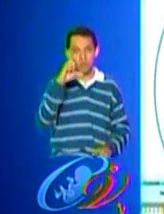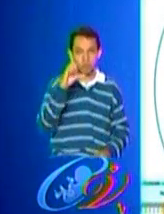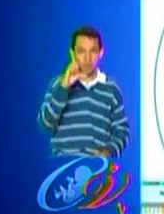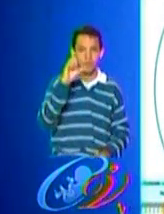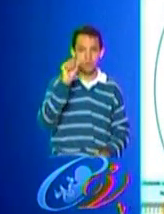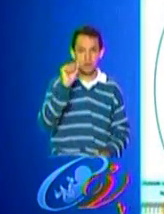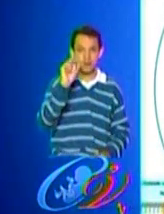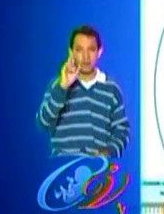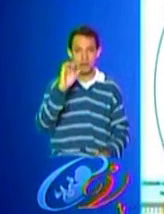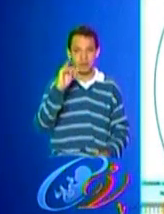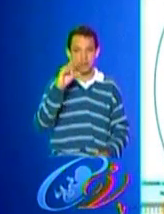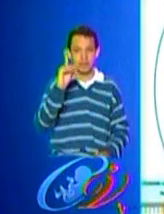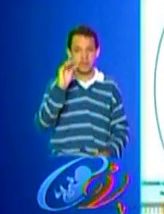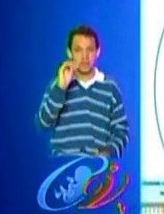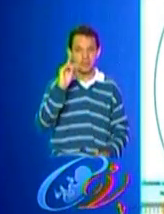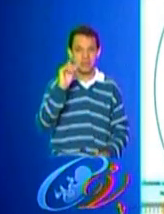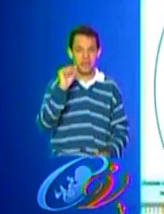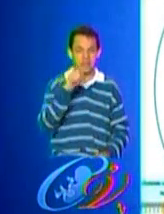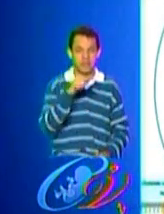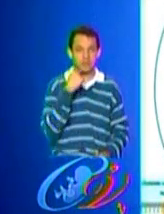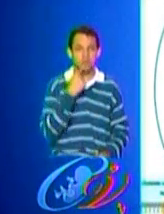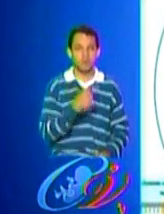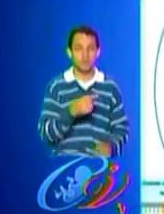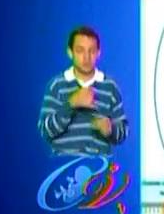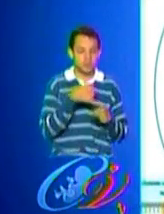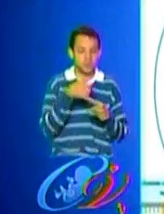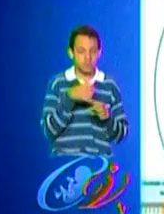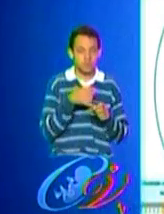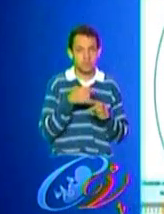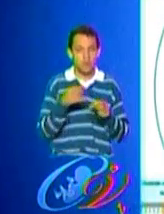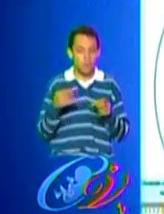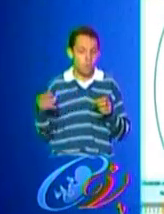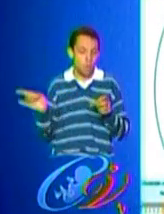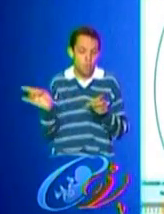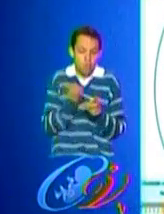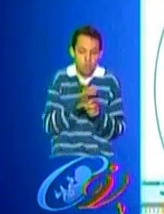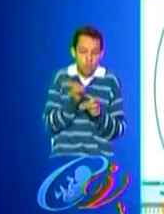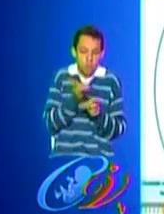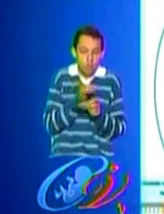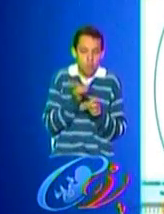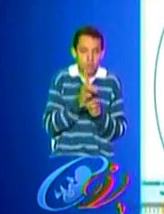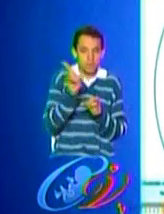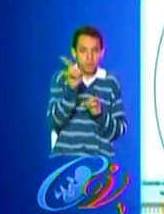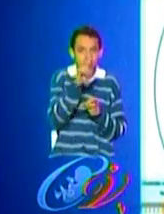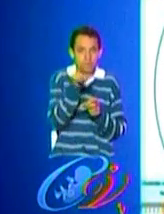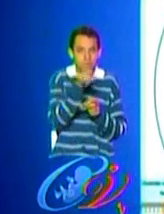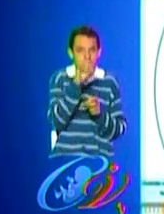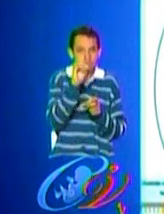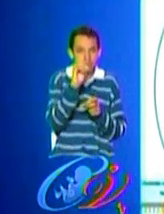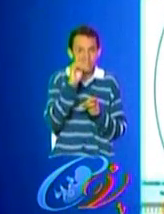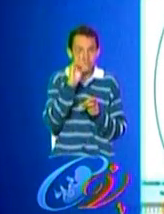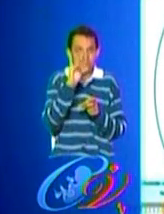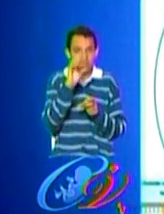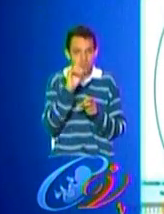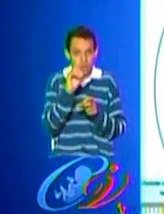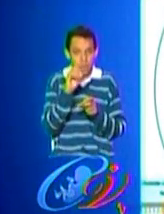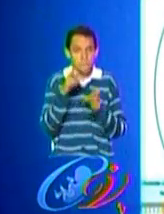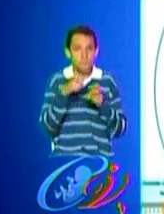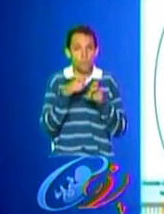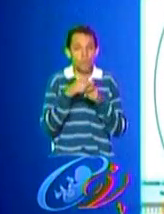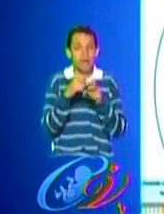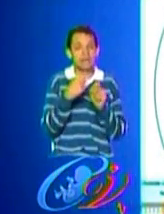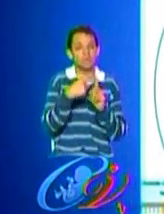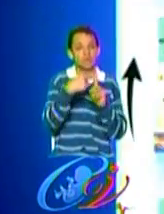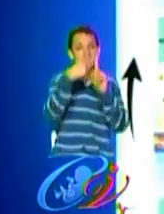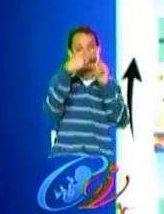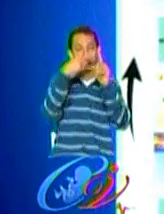repolarización solo por la entrada y salida de sodio que tienen básicamente una carga positiva